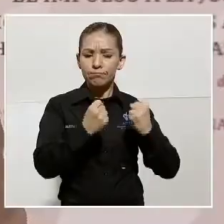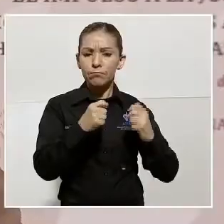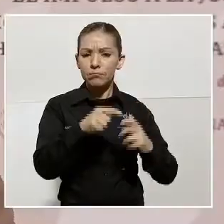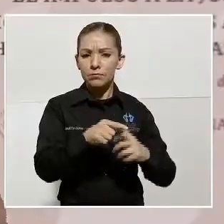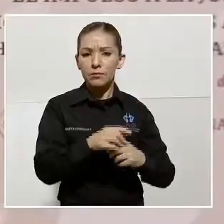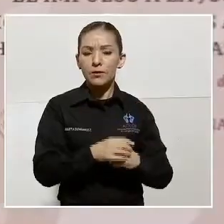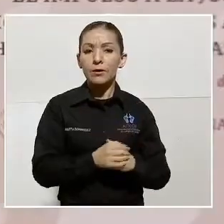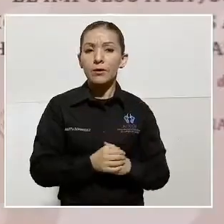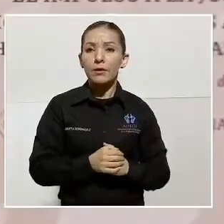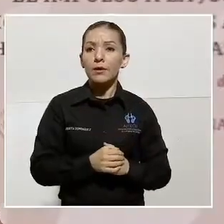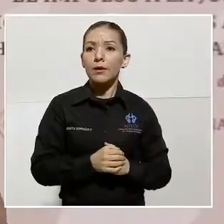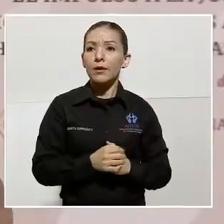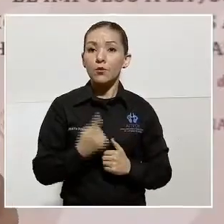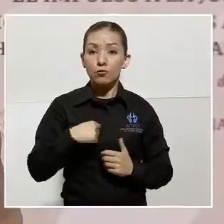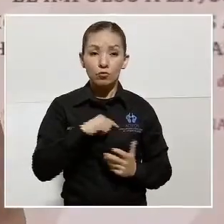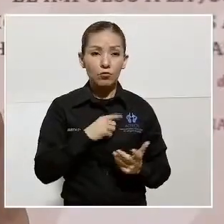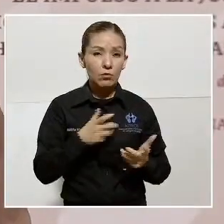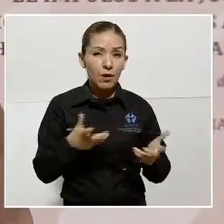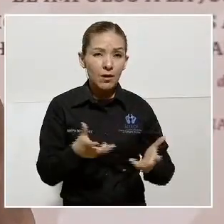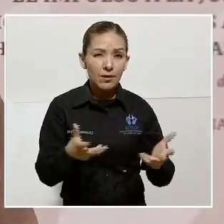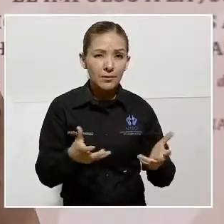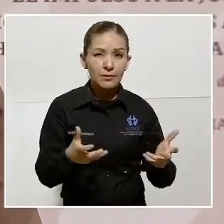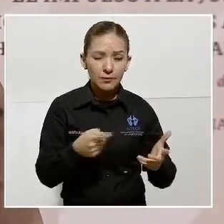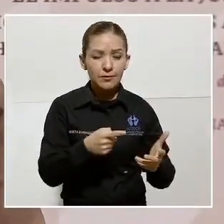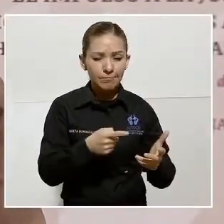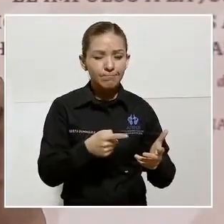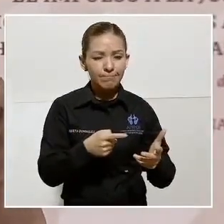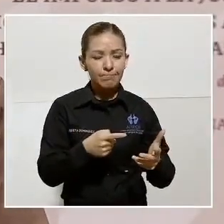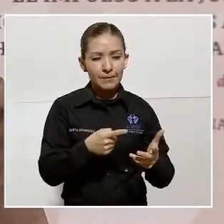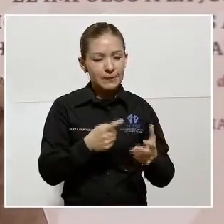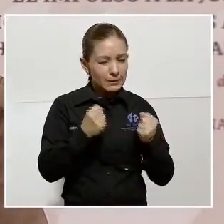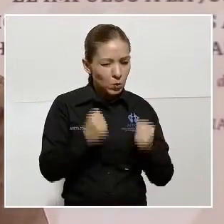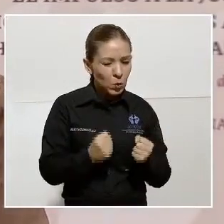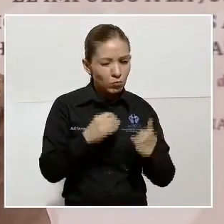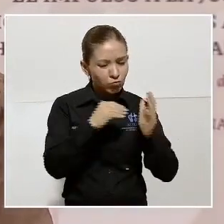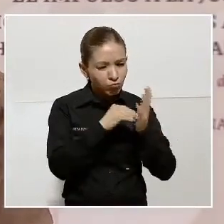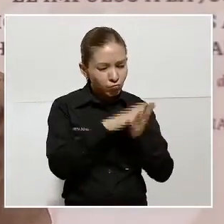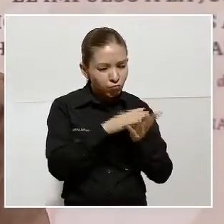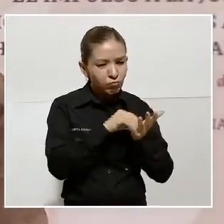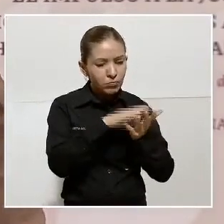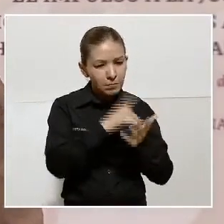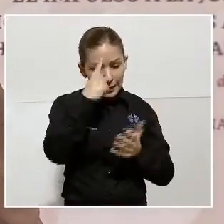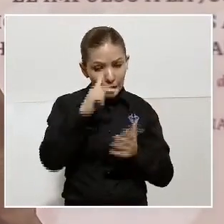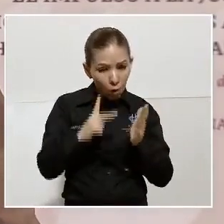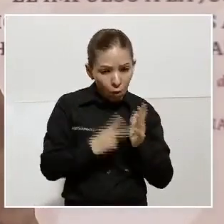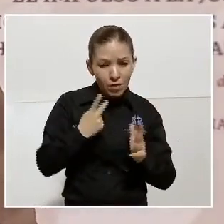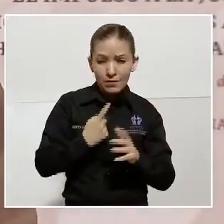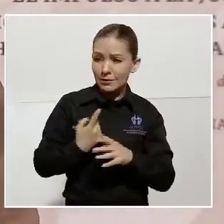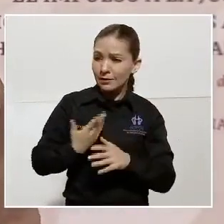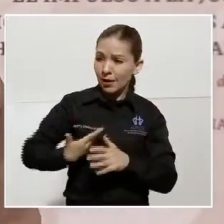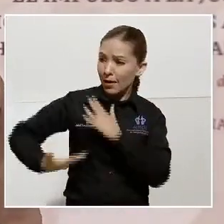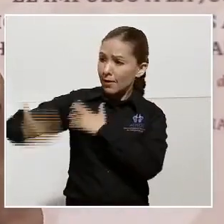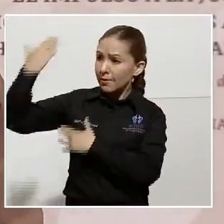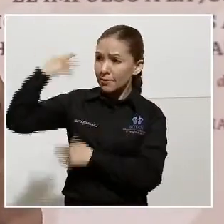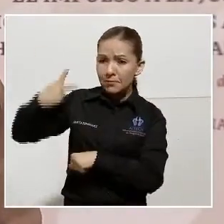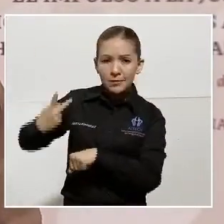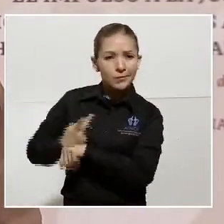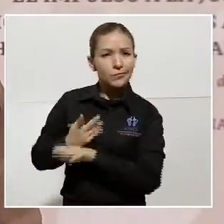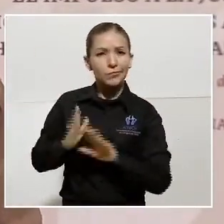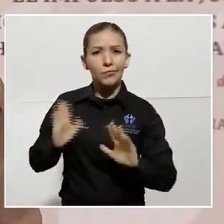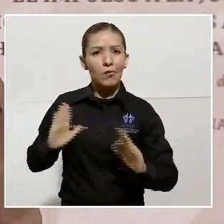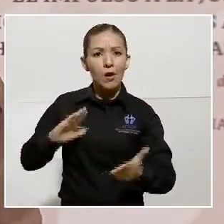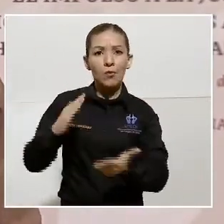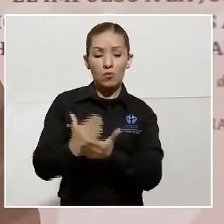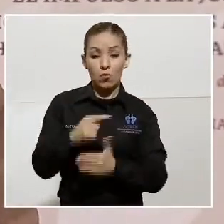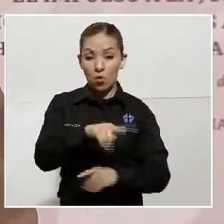democrático, estableciendo garantías para la no repetición de los hechos. Para cumplir con este objetivo, la